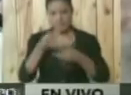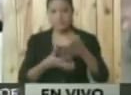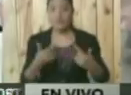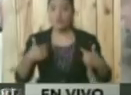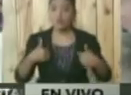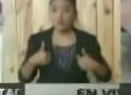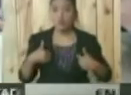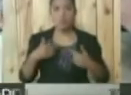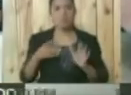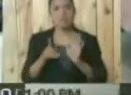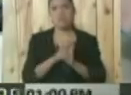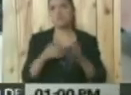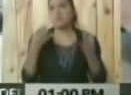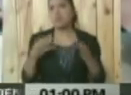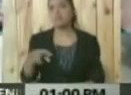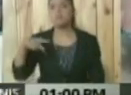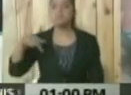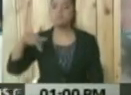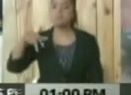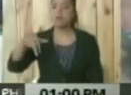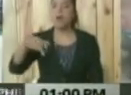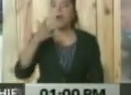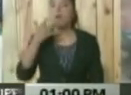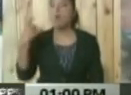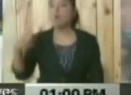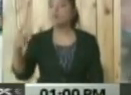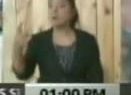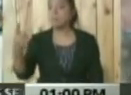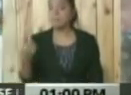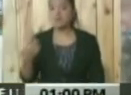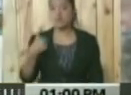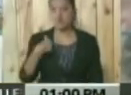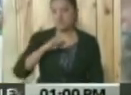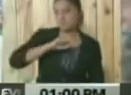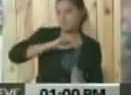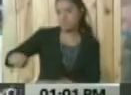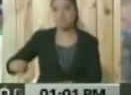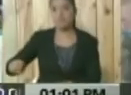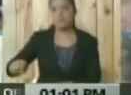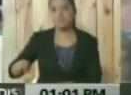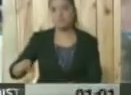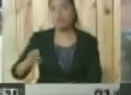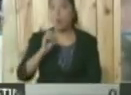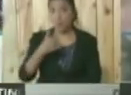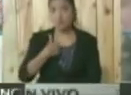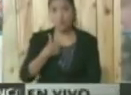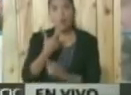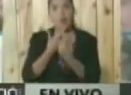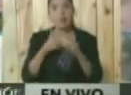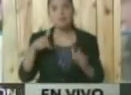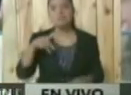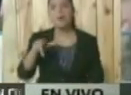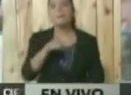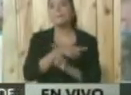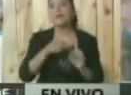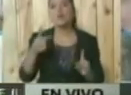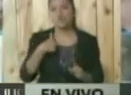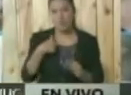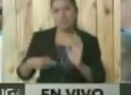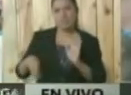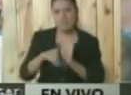derecho a libre tránsito, pero si yo voy caminando por una acera y una persona se me atraviesa y yo le empujo, está bien, yo tengo derecho a libre tránsito, pero no tengo derecho a empujar